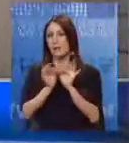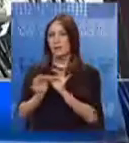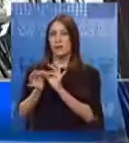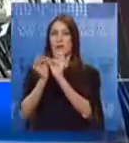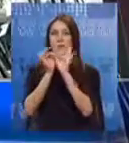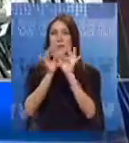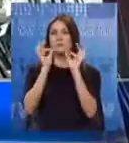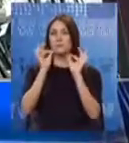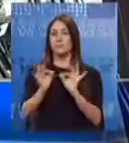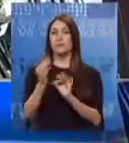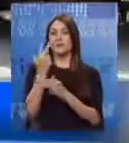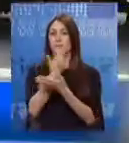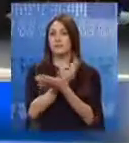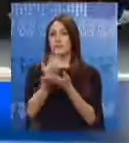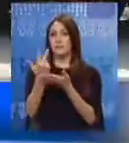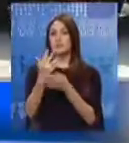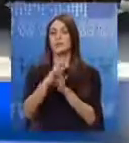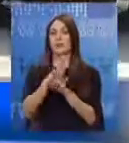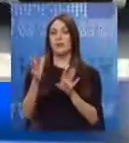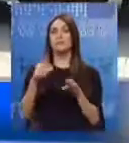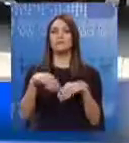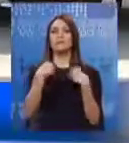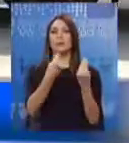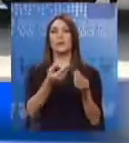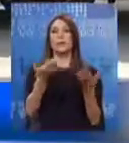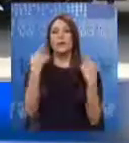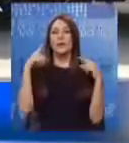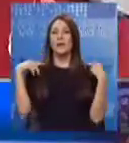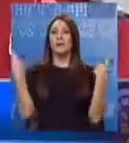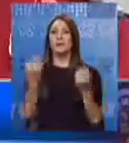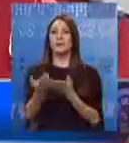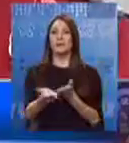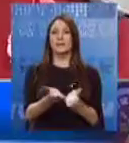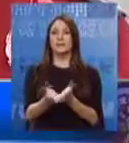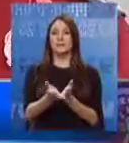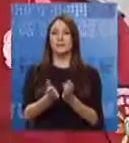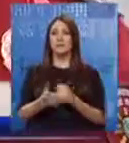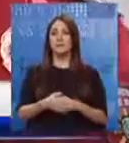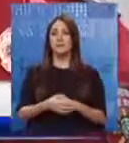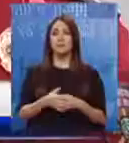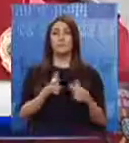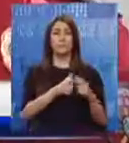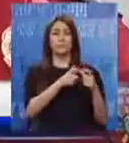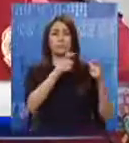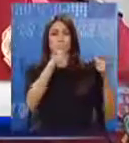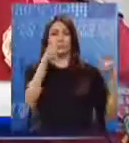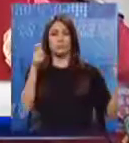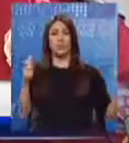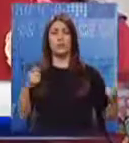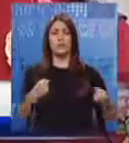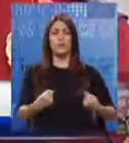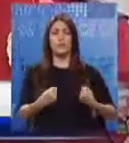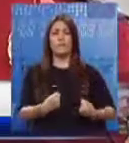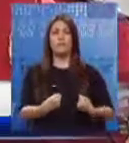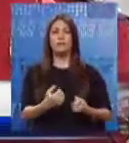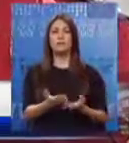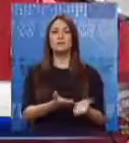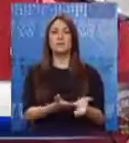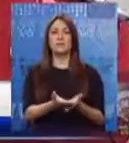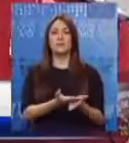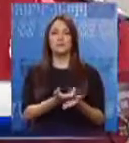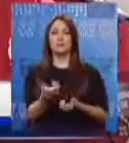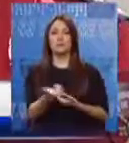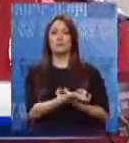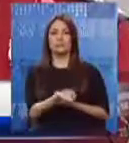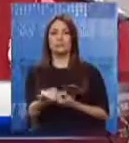Bomberos. Hace 3 semanas ya presta servicio a los guayaquileños. Un camión muy grande, muy potente y que está prestando servicio en el cuartel